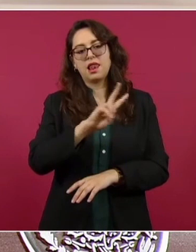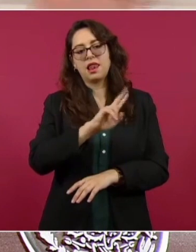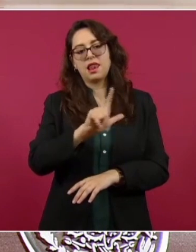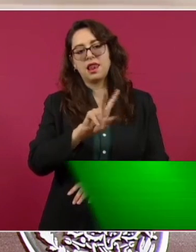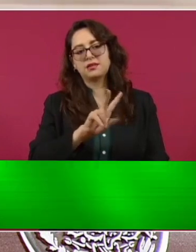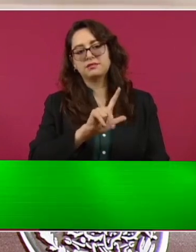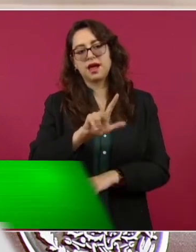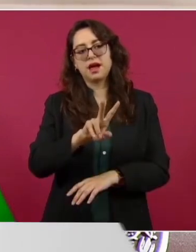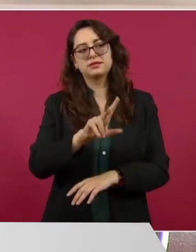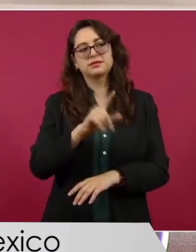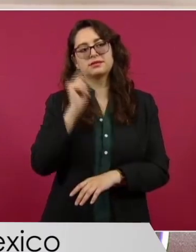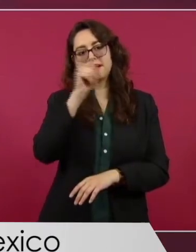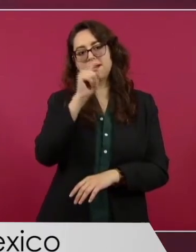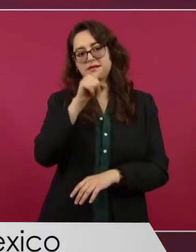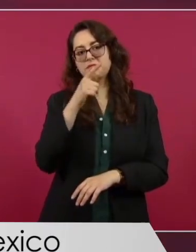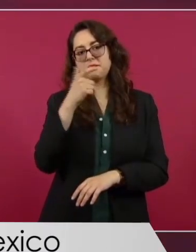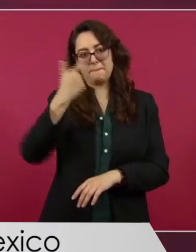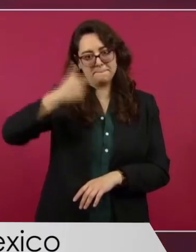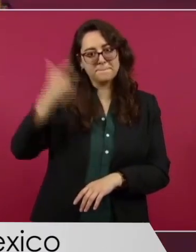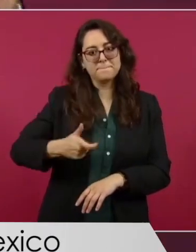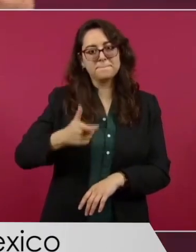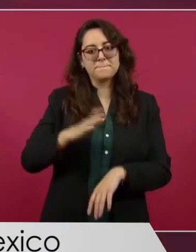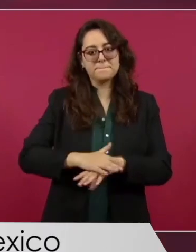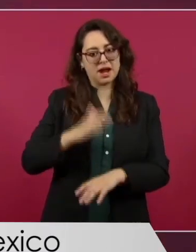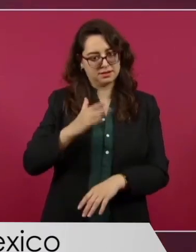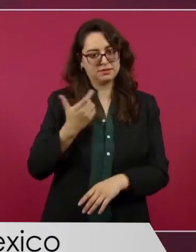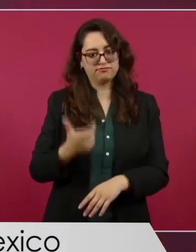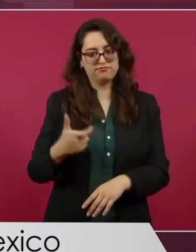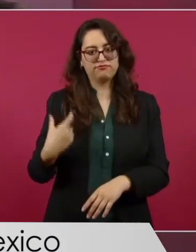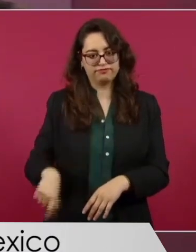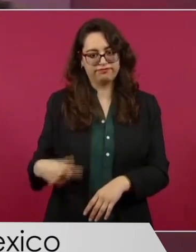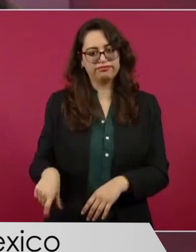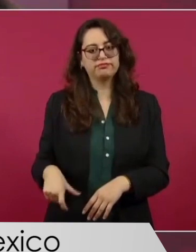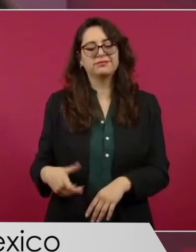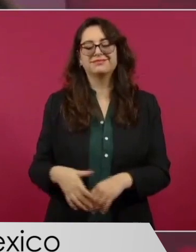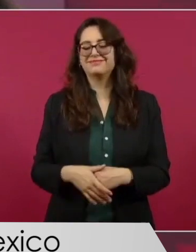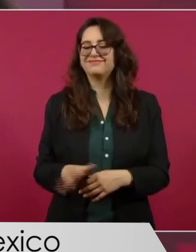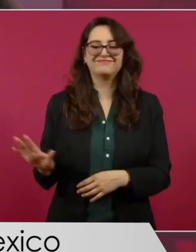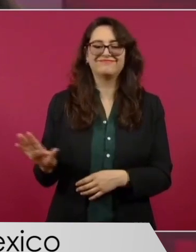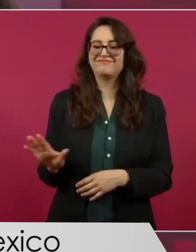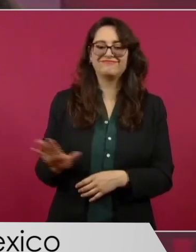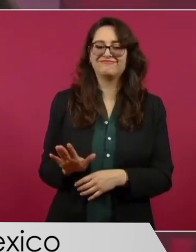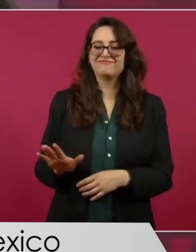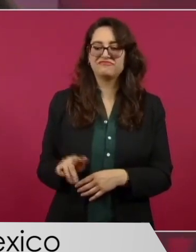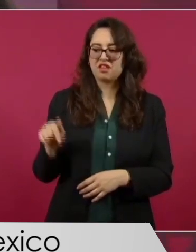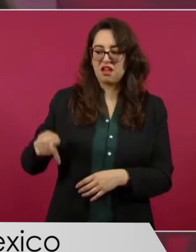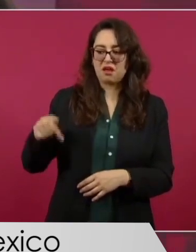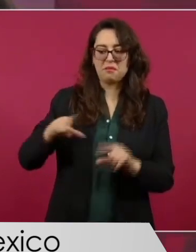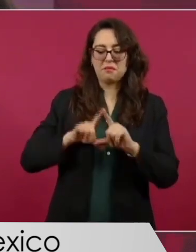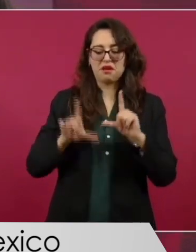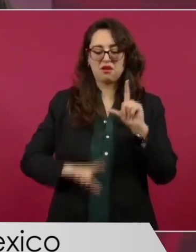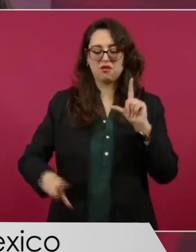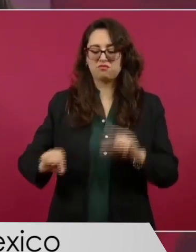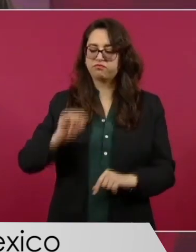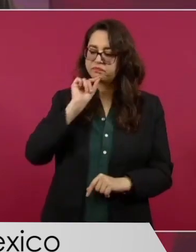se podía sacar más recursos pero que quiso hacer la pelea en Guadalajara en